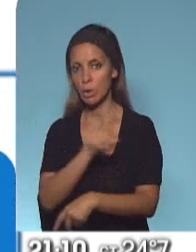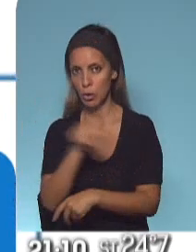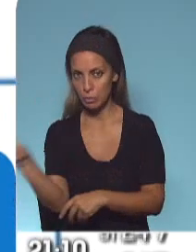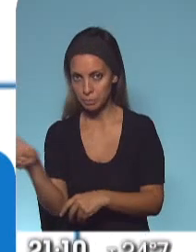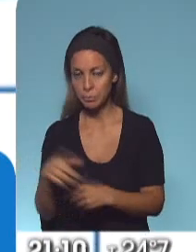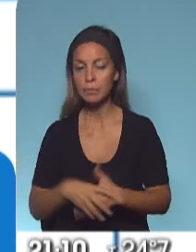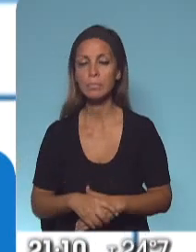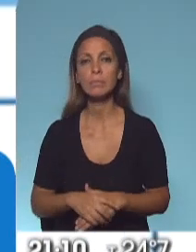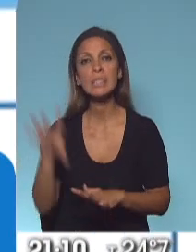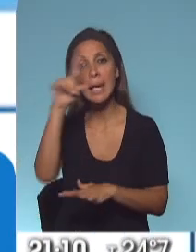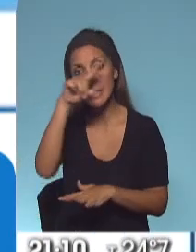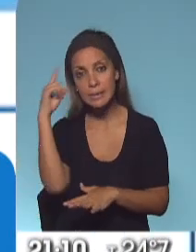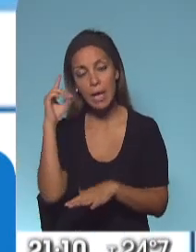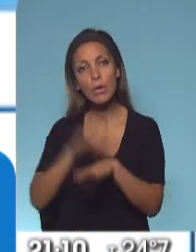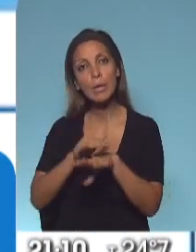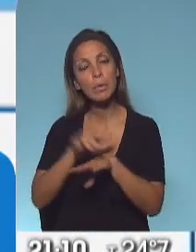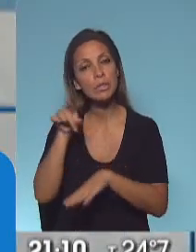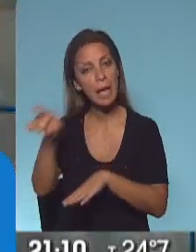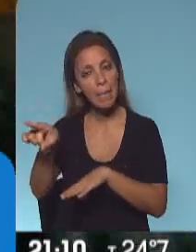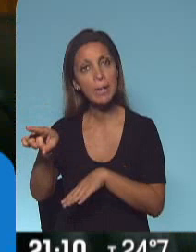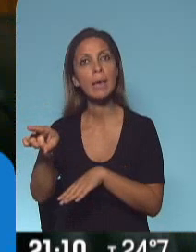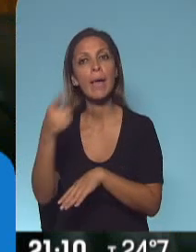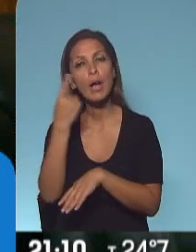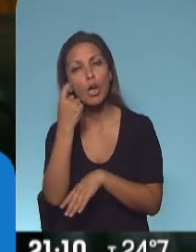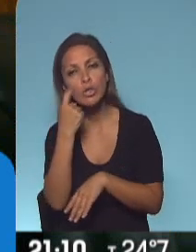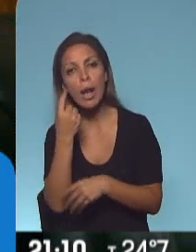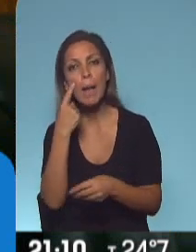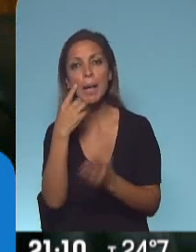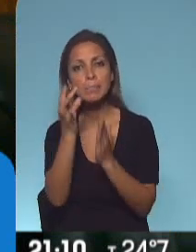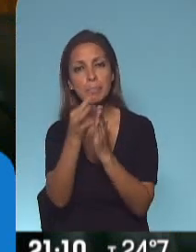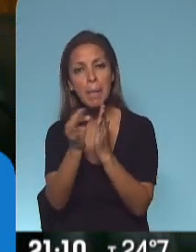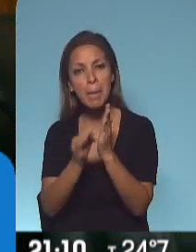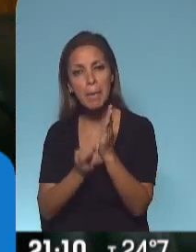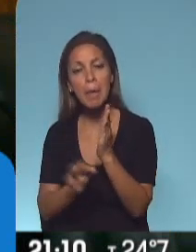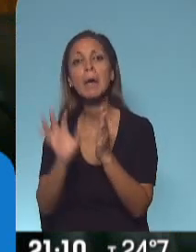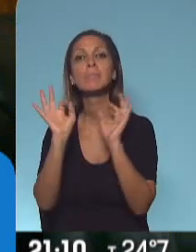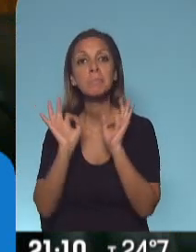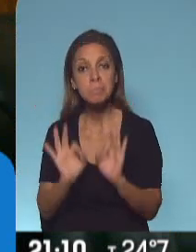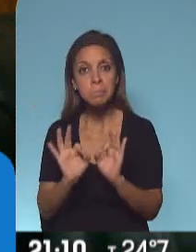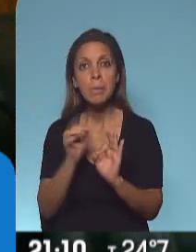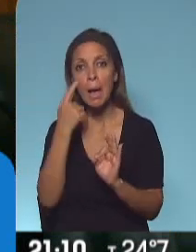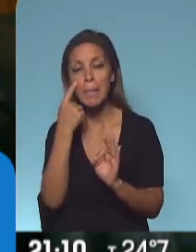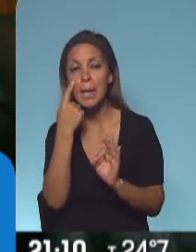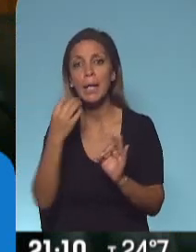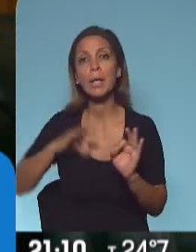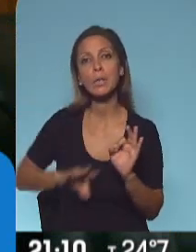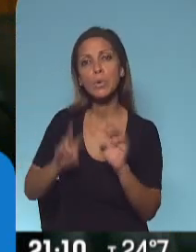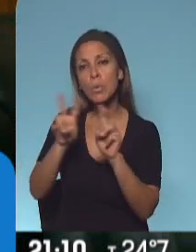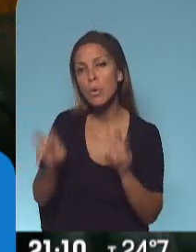va a ocupar y encargar de verificar esas condiciones objetivas de ingresos, de